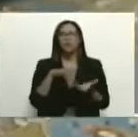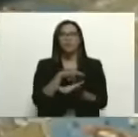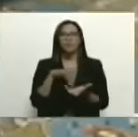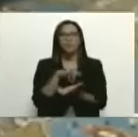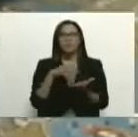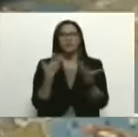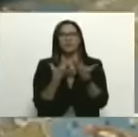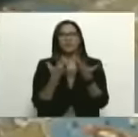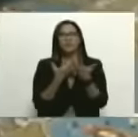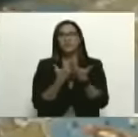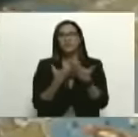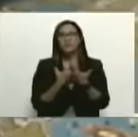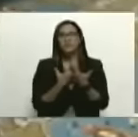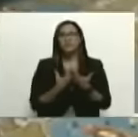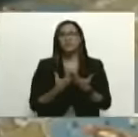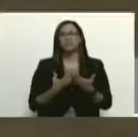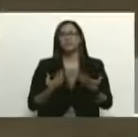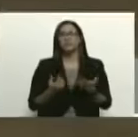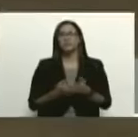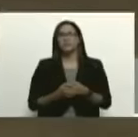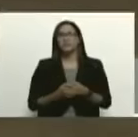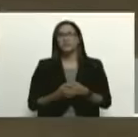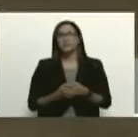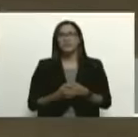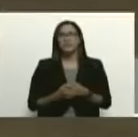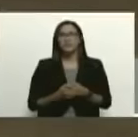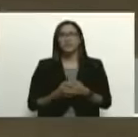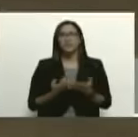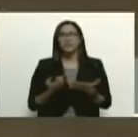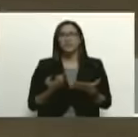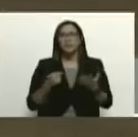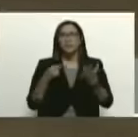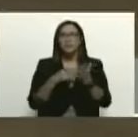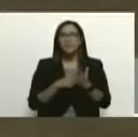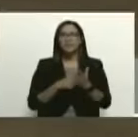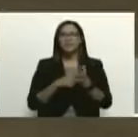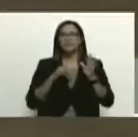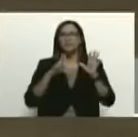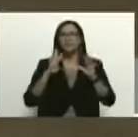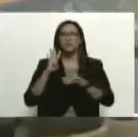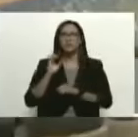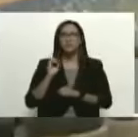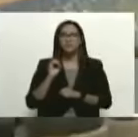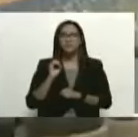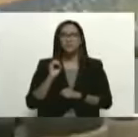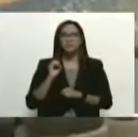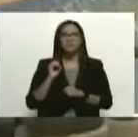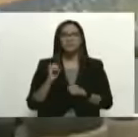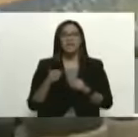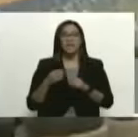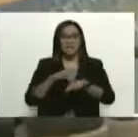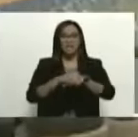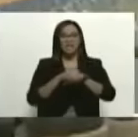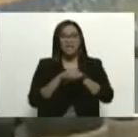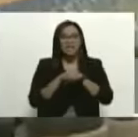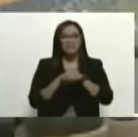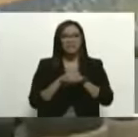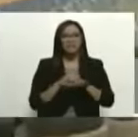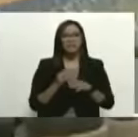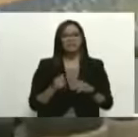que arrancó en 1840, cuando hay como cuatro nombres para el mismo país. Inglaterra, le decimos nosotros en